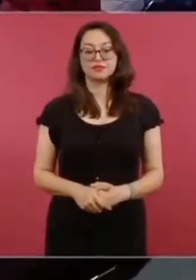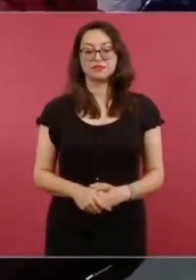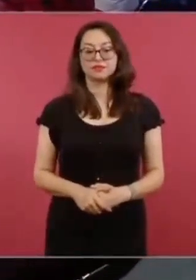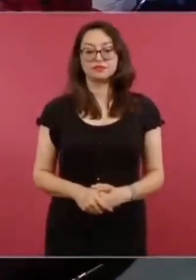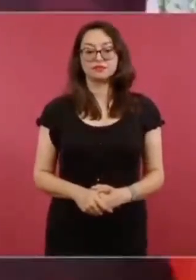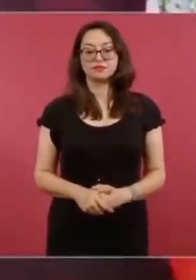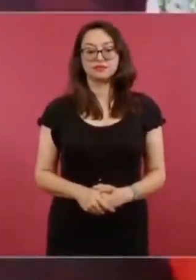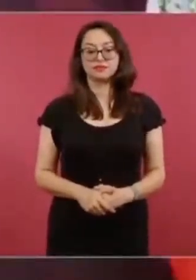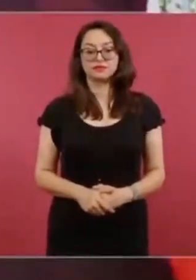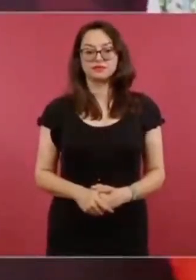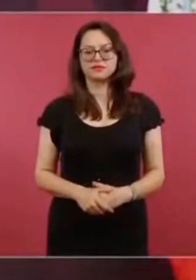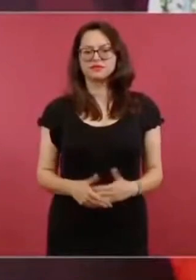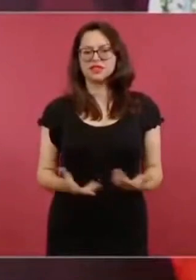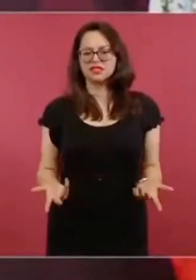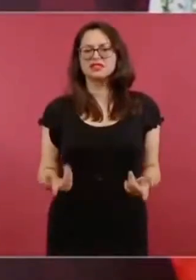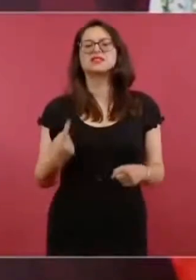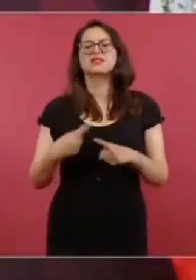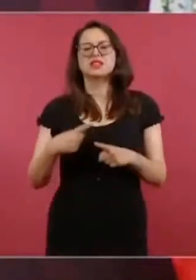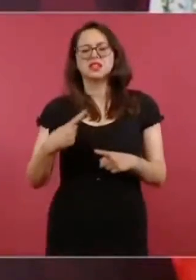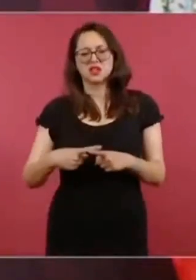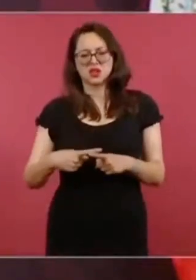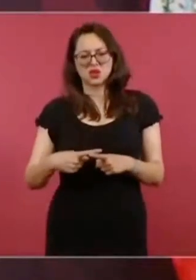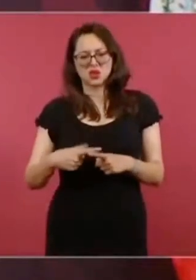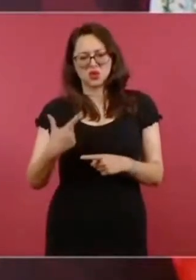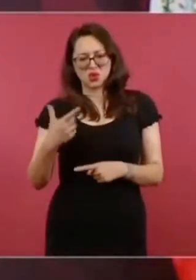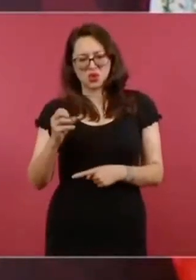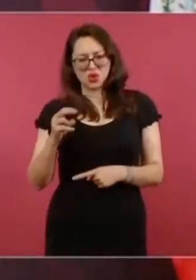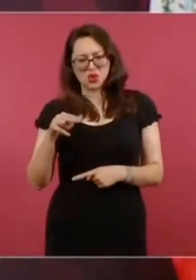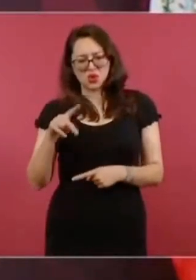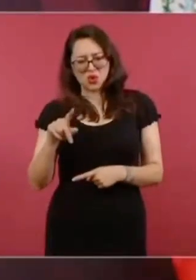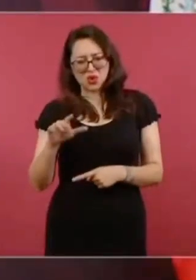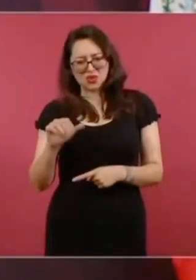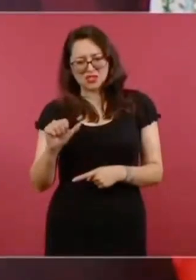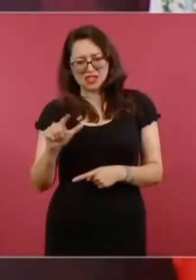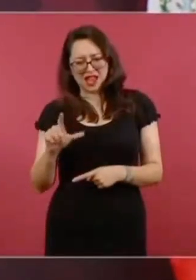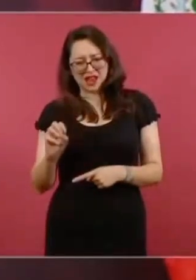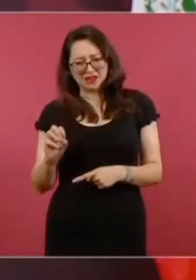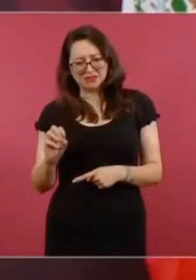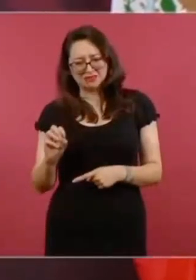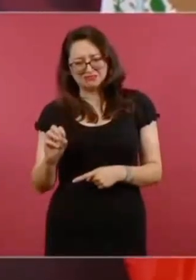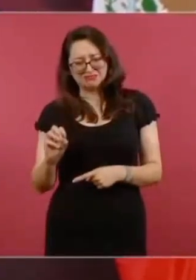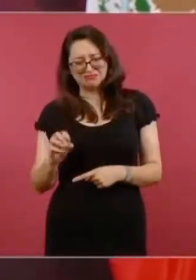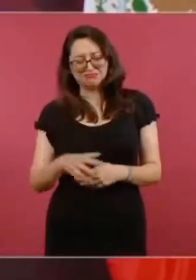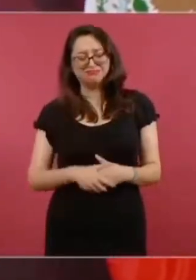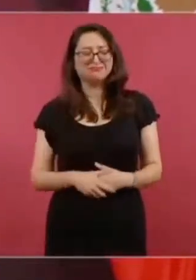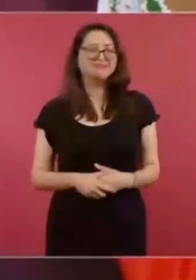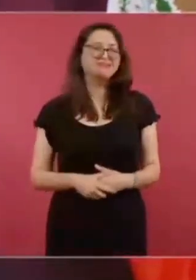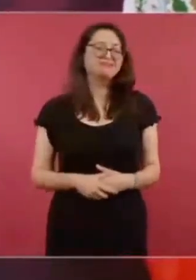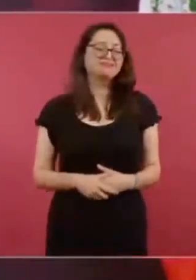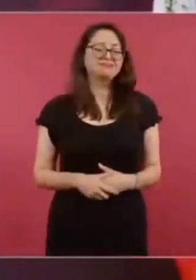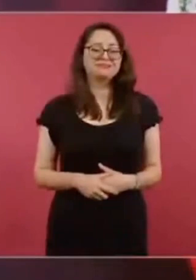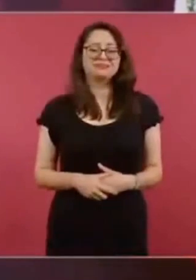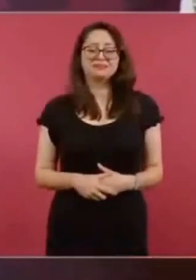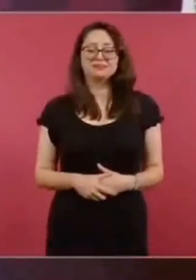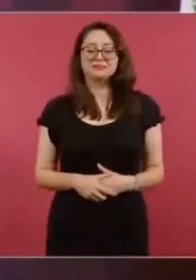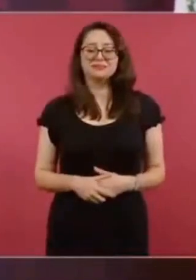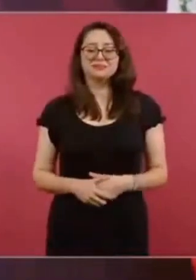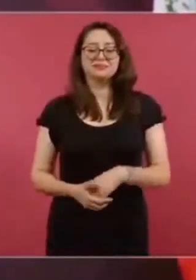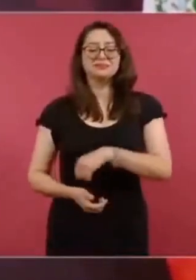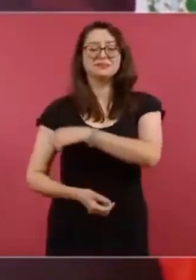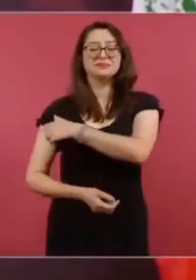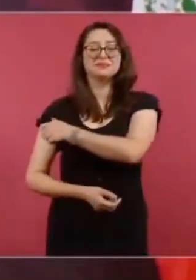¿Es Gonzalo? Sí. ¿A Gonzalo? Sí. No. Mire, Gonzalo es.